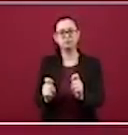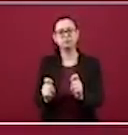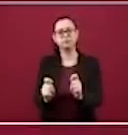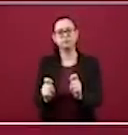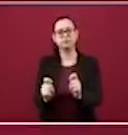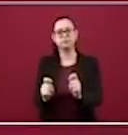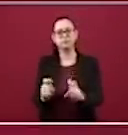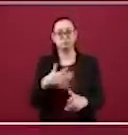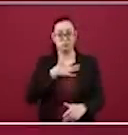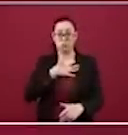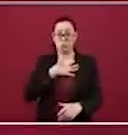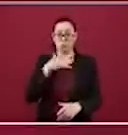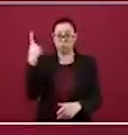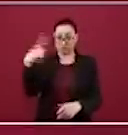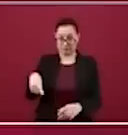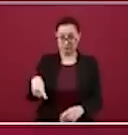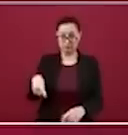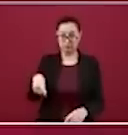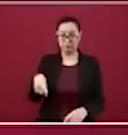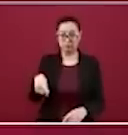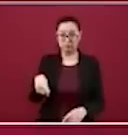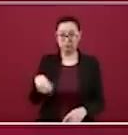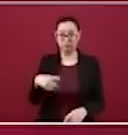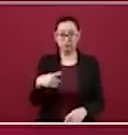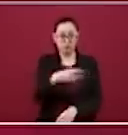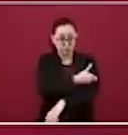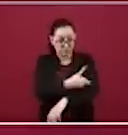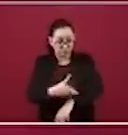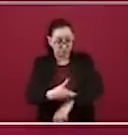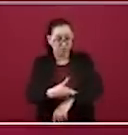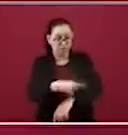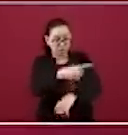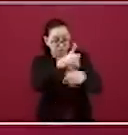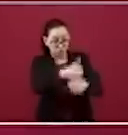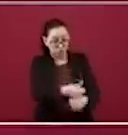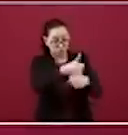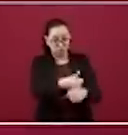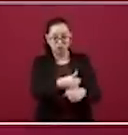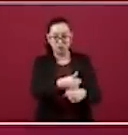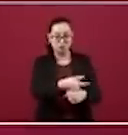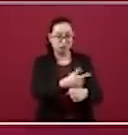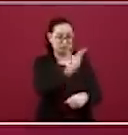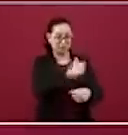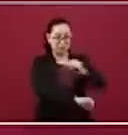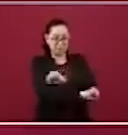atender de mi parte a los familiares de las víctimas de la